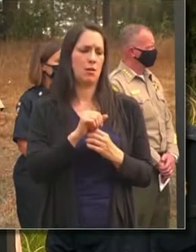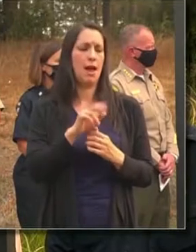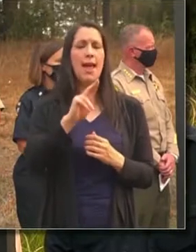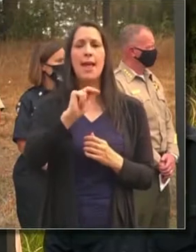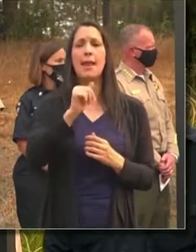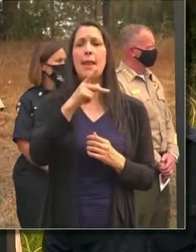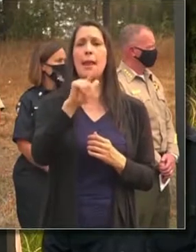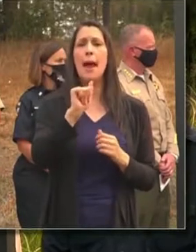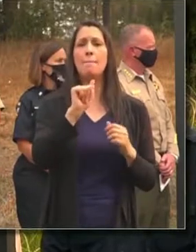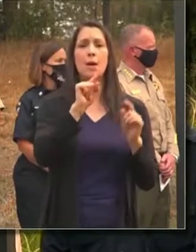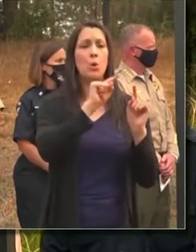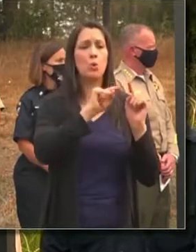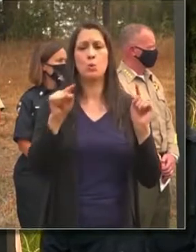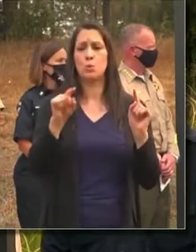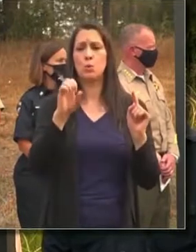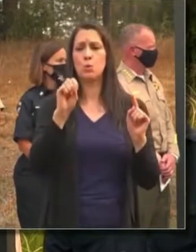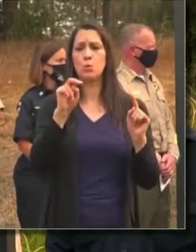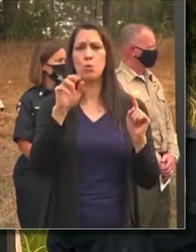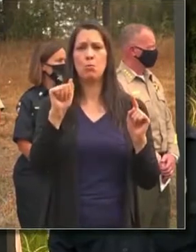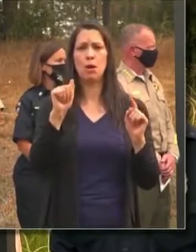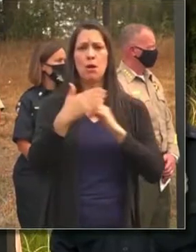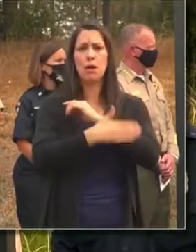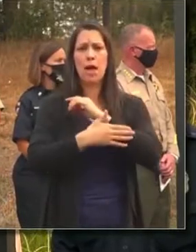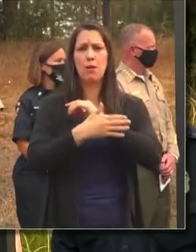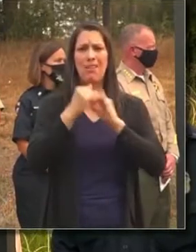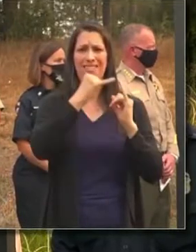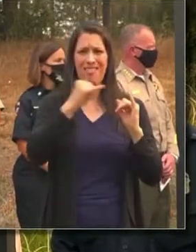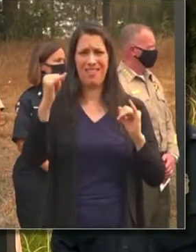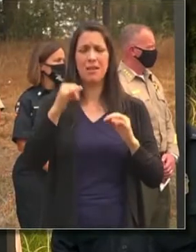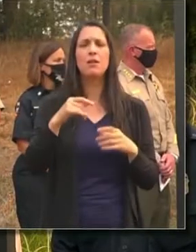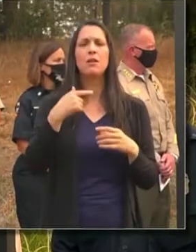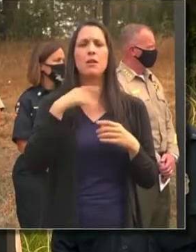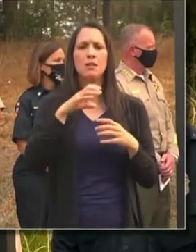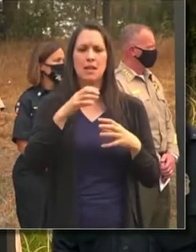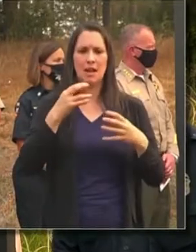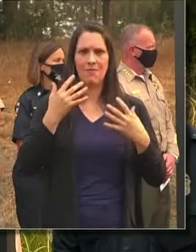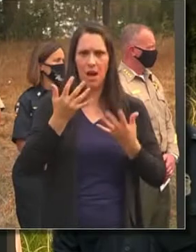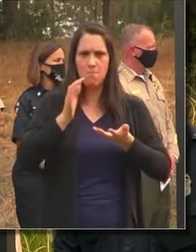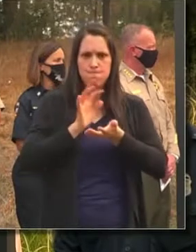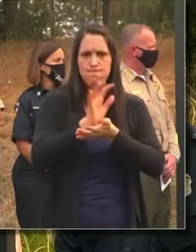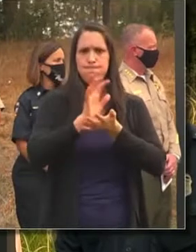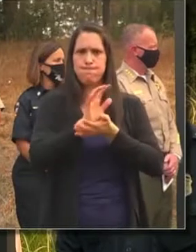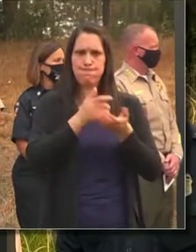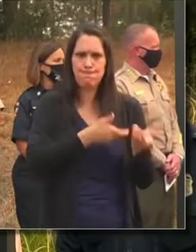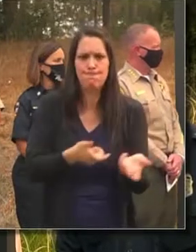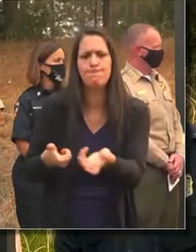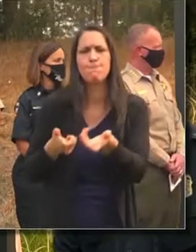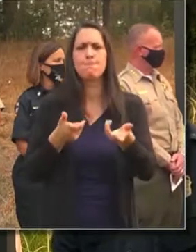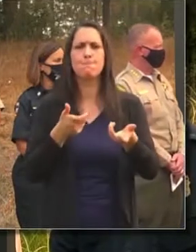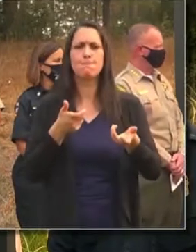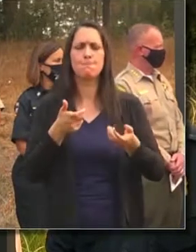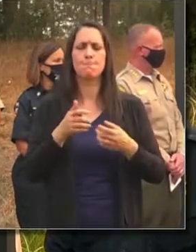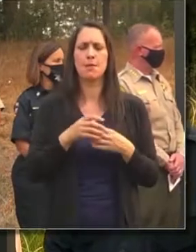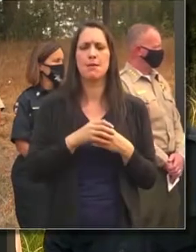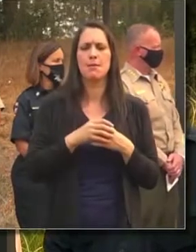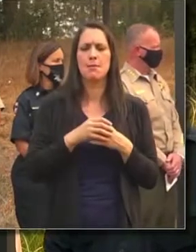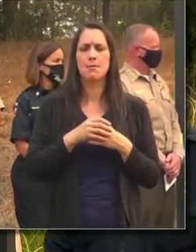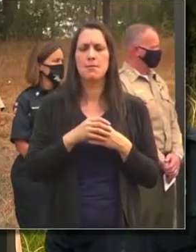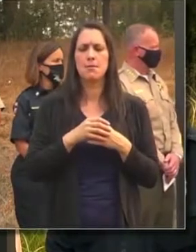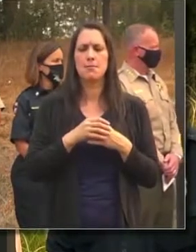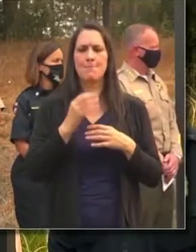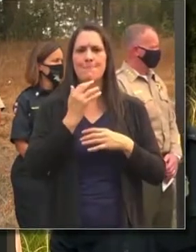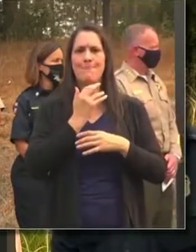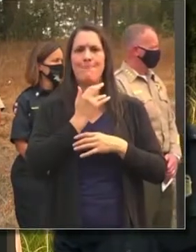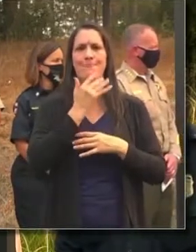abajo de napa de la línea divisoria entre los condados el incendio nos pasó lateralmente